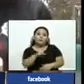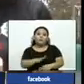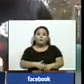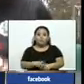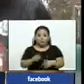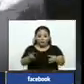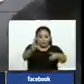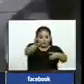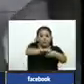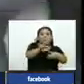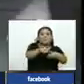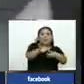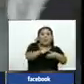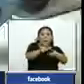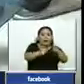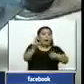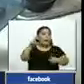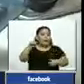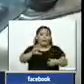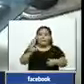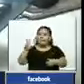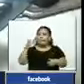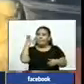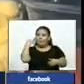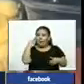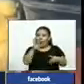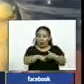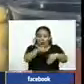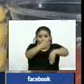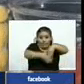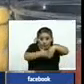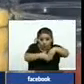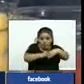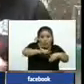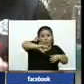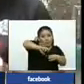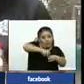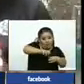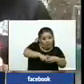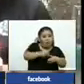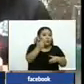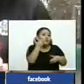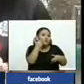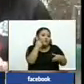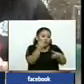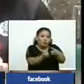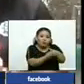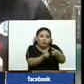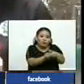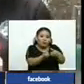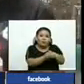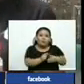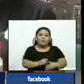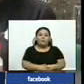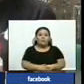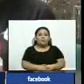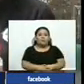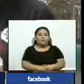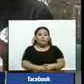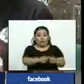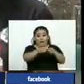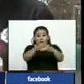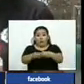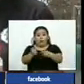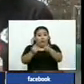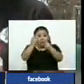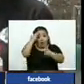esa mezcla lleva vainilla, naranja, piña, azúcar y el juguito de naranja. Y esta es la